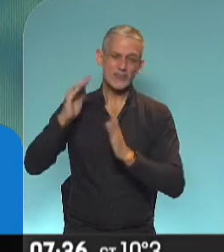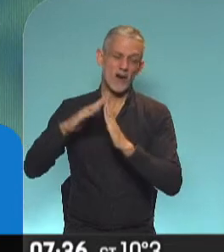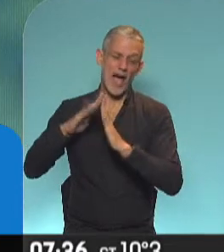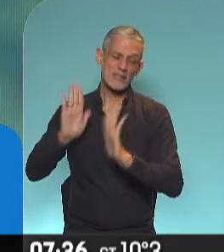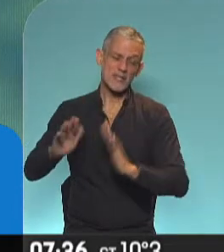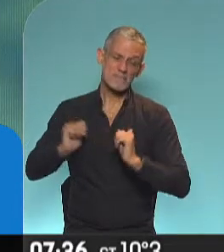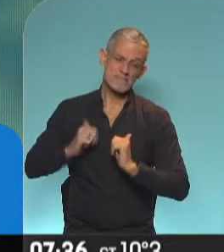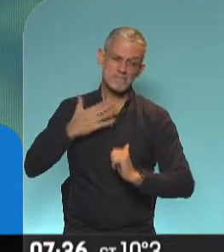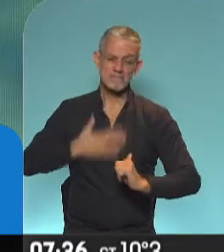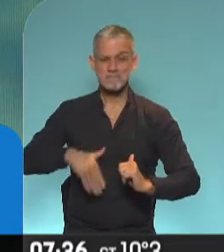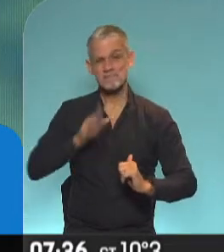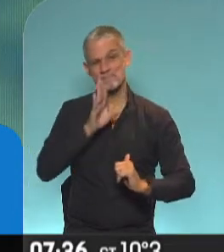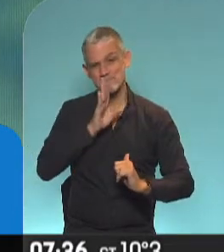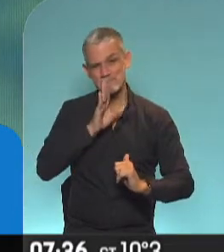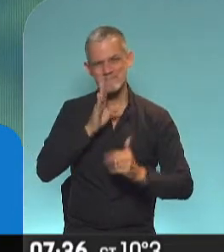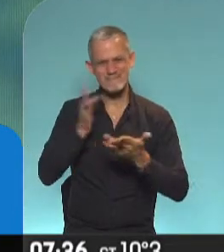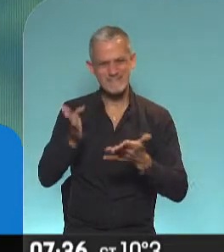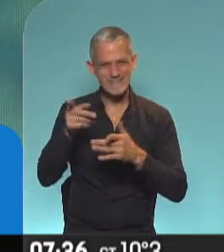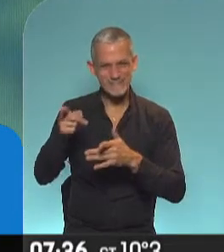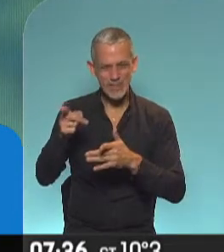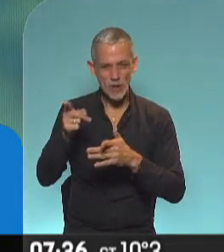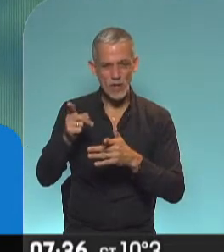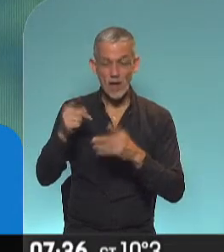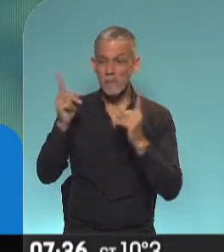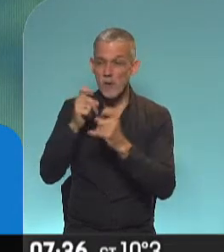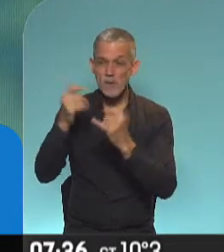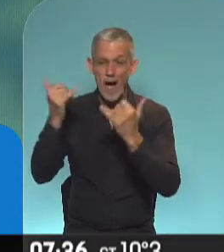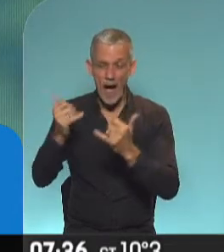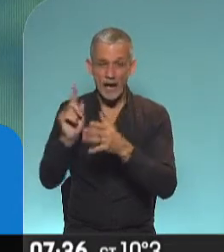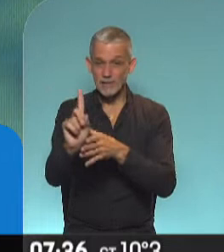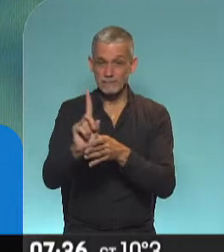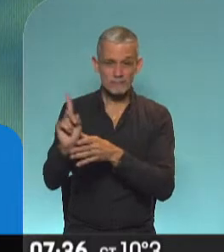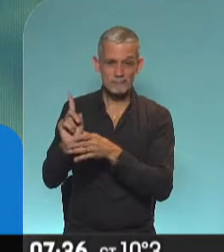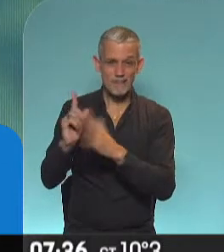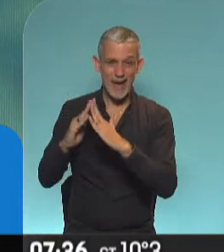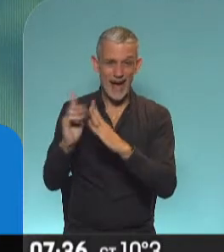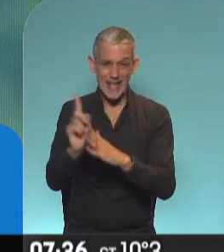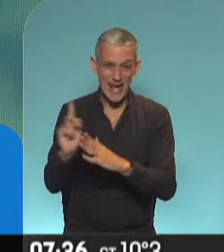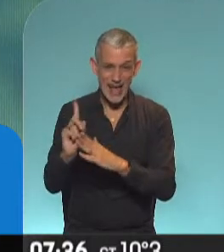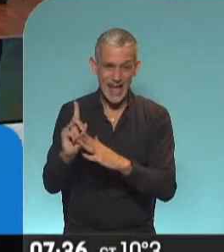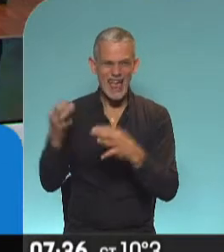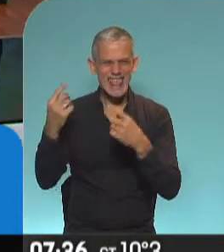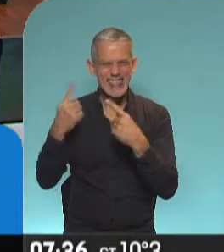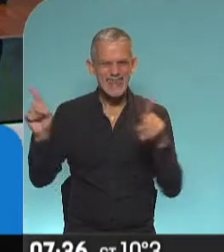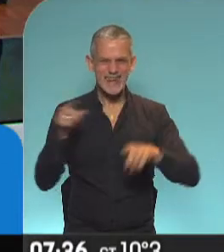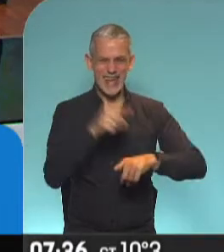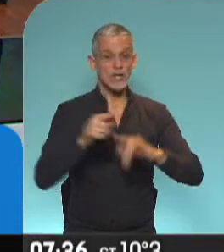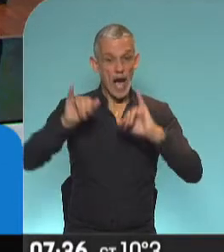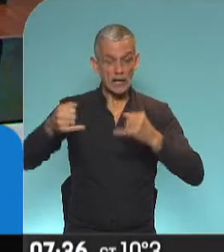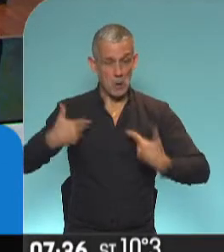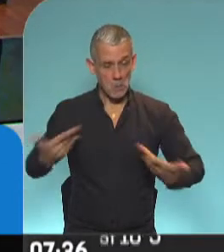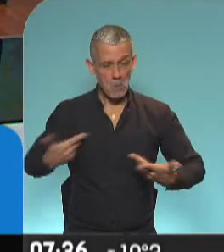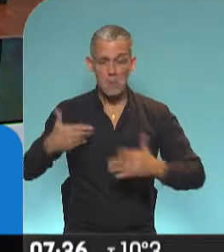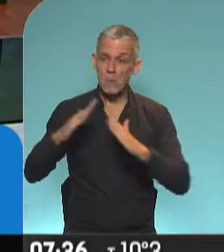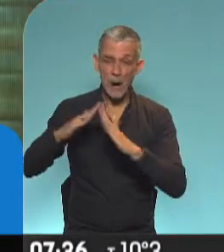su domicilio y lo presenta ante la adversidad, que es el aislamiento, de una manera distinta, ¿no? Exacto, exacto. Lo acepta, sabe que